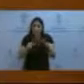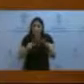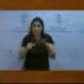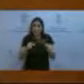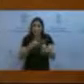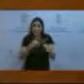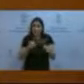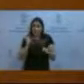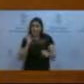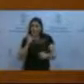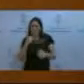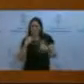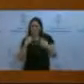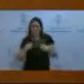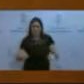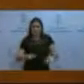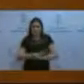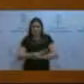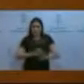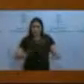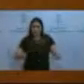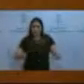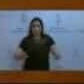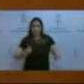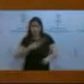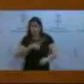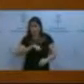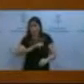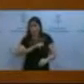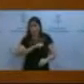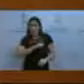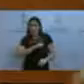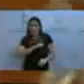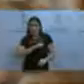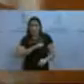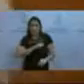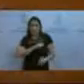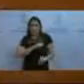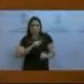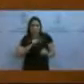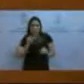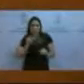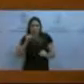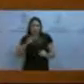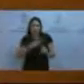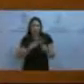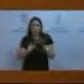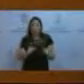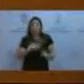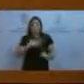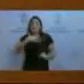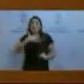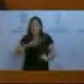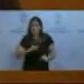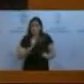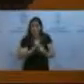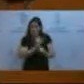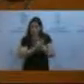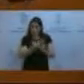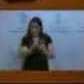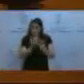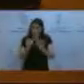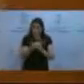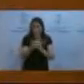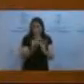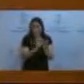Servicio Público de Empleo autonómico en España que haya perdido tanta eficacia como el SEPEPA en los últimos 10 años. La posibilidad de encontrar trabajo a través del SEPEPA, si lo